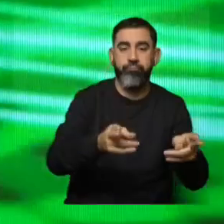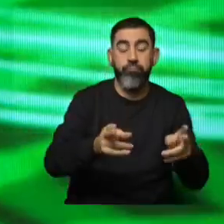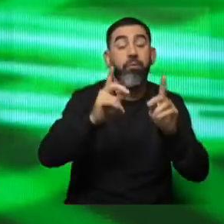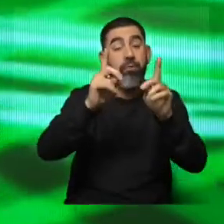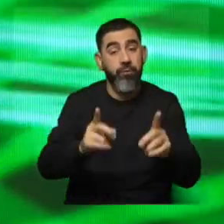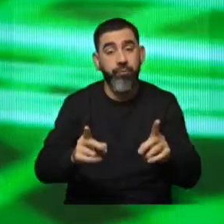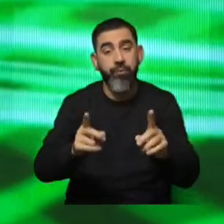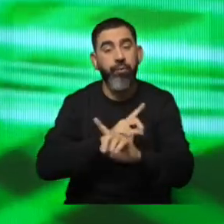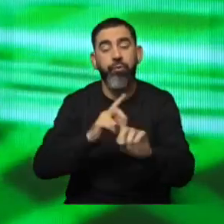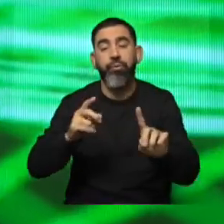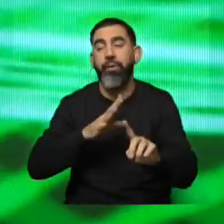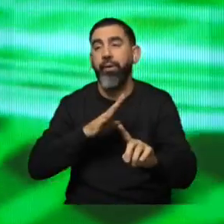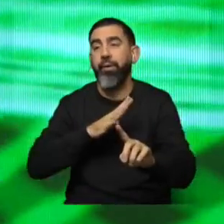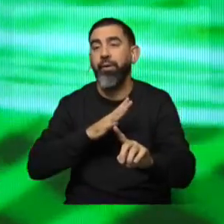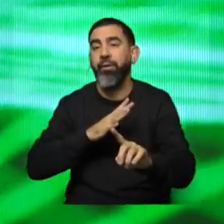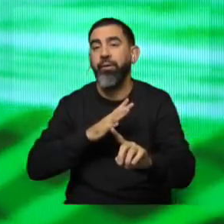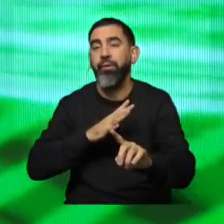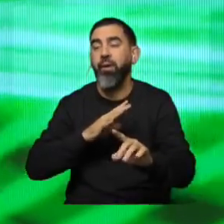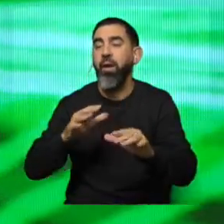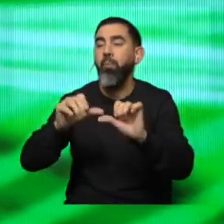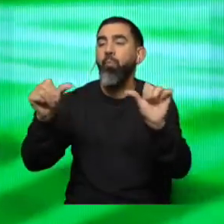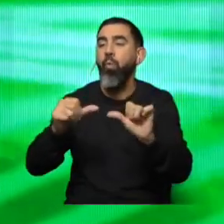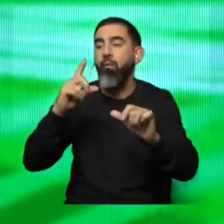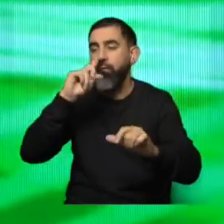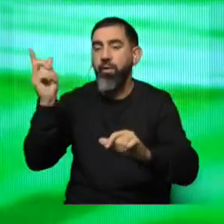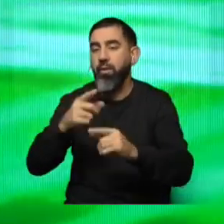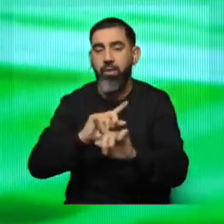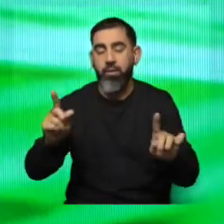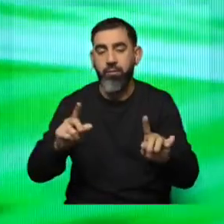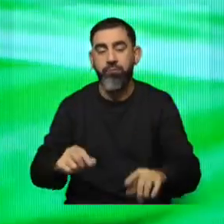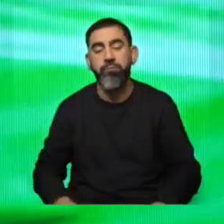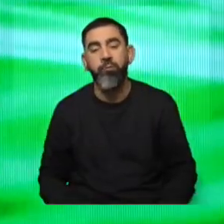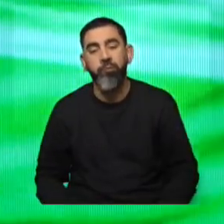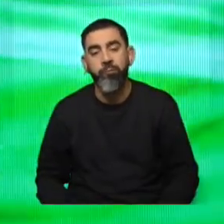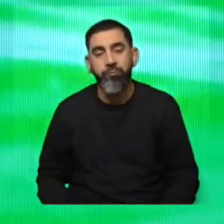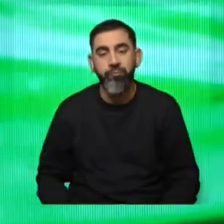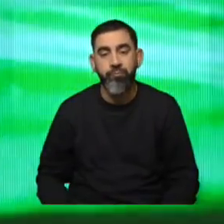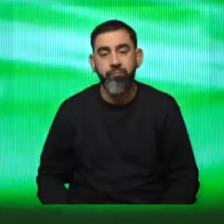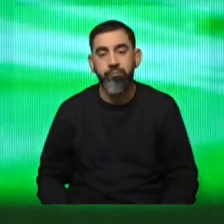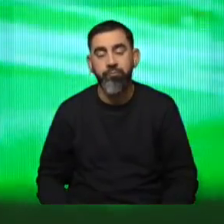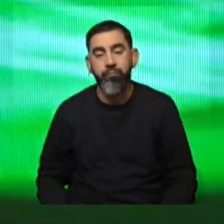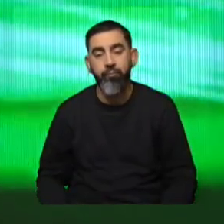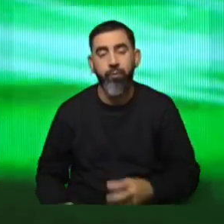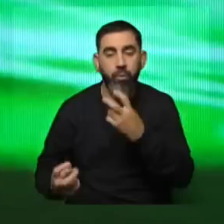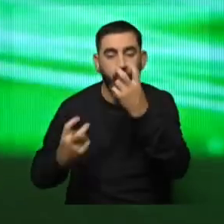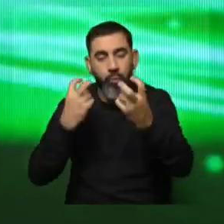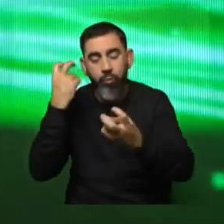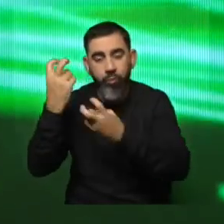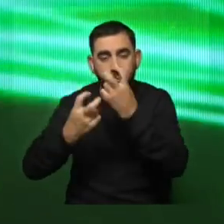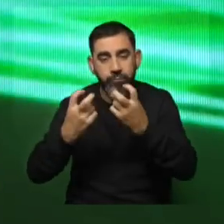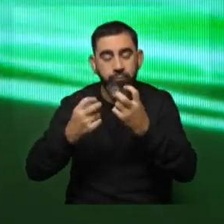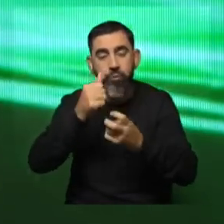no era que pudieran tampoco tener tanta movilidad rápida así que bueno pero Tratamos de entre todos como hacemos siempre en este sector